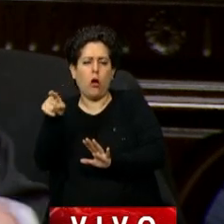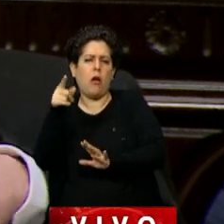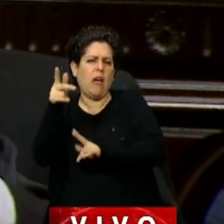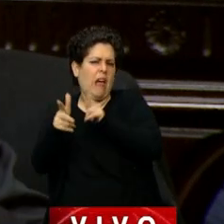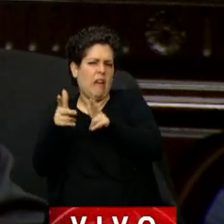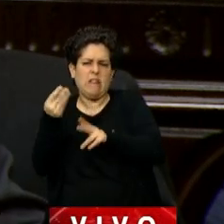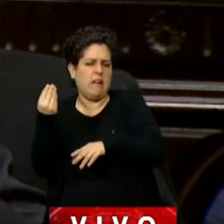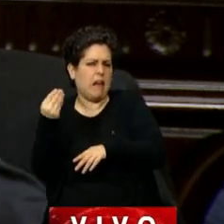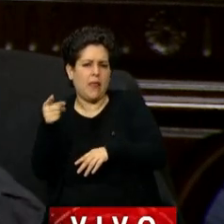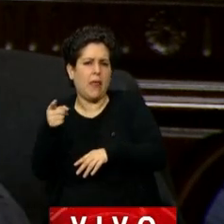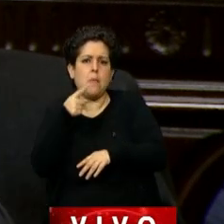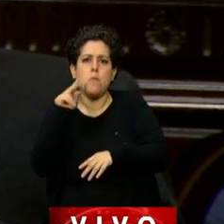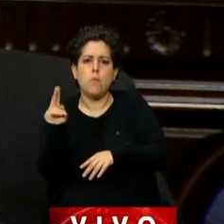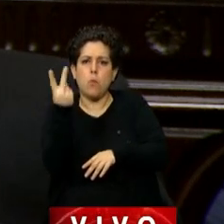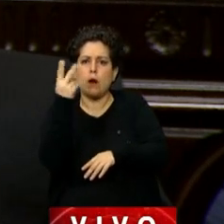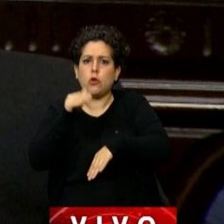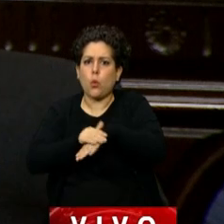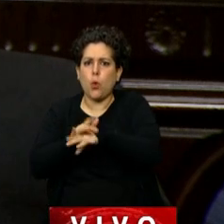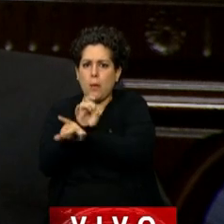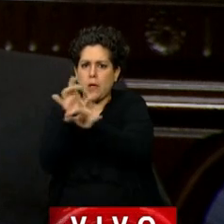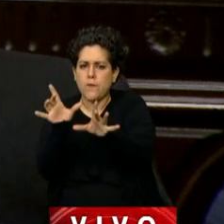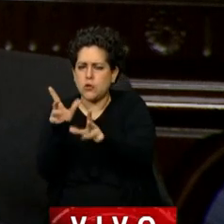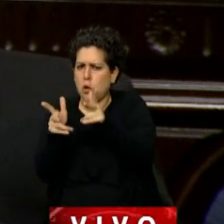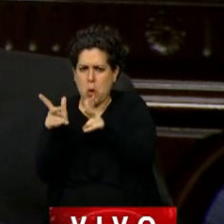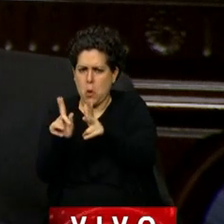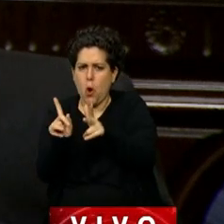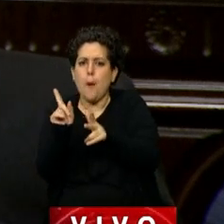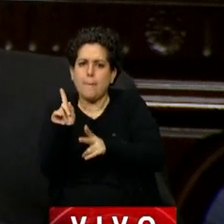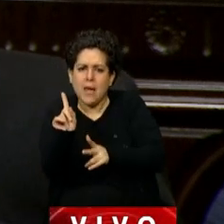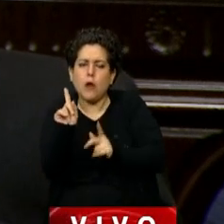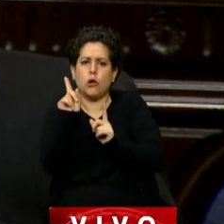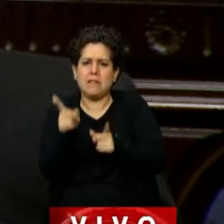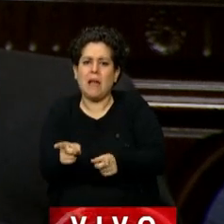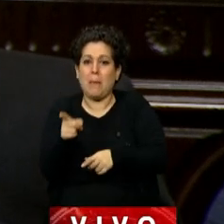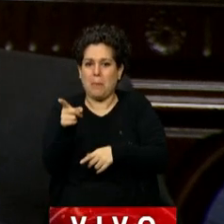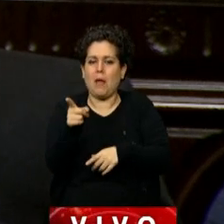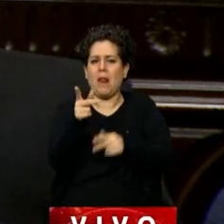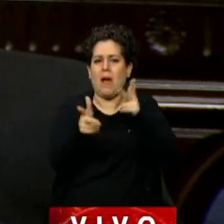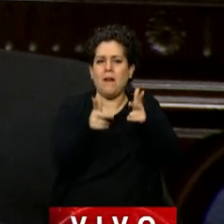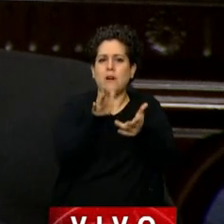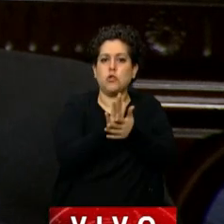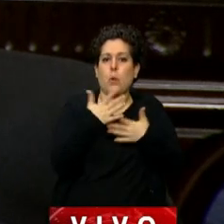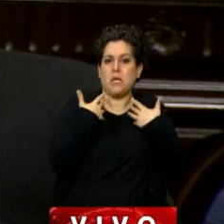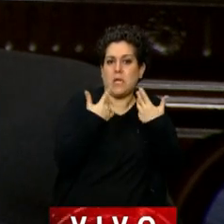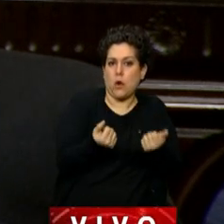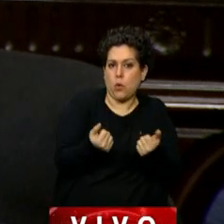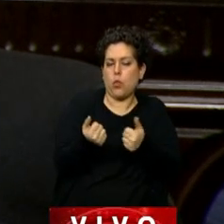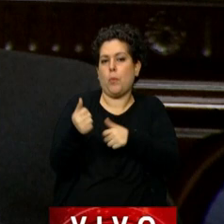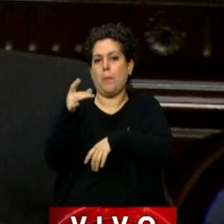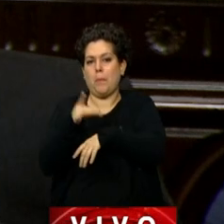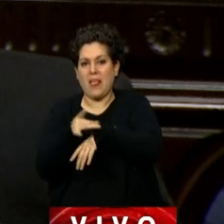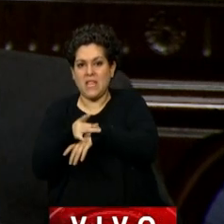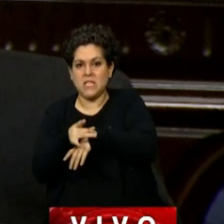refería a la muerte por infecciones, pero también en la salud y en la medicina se